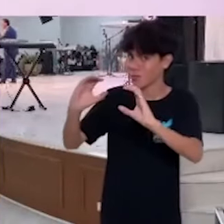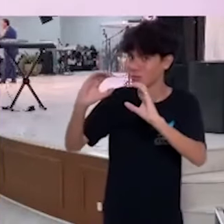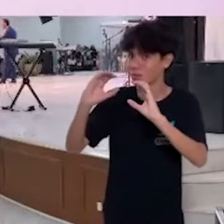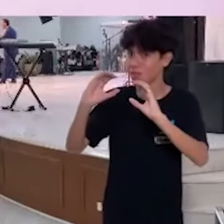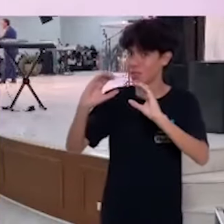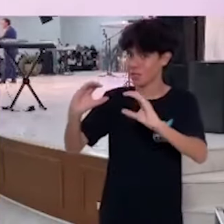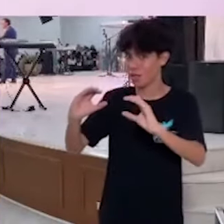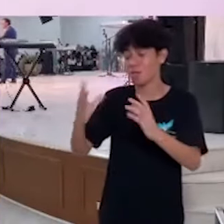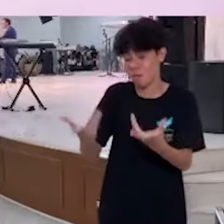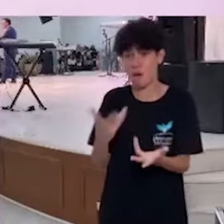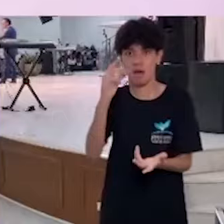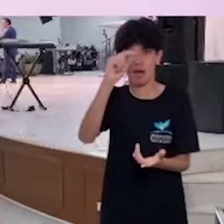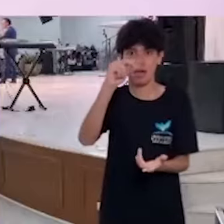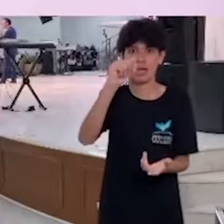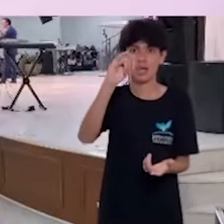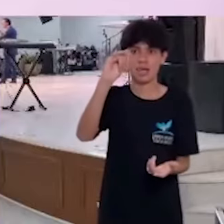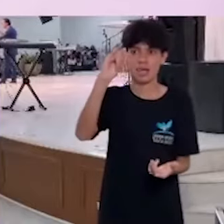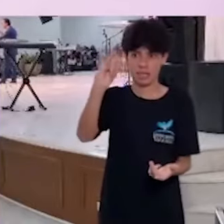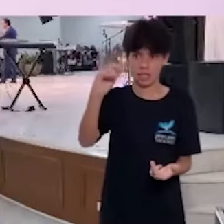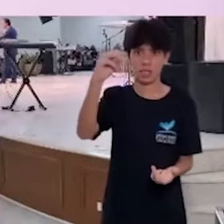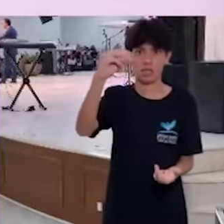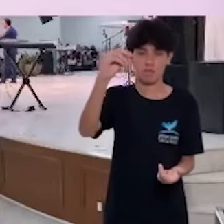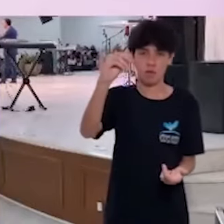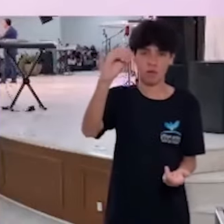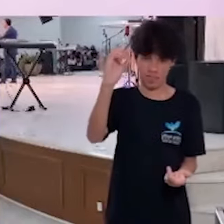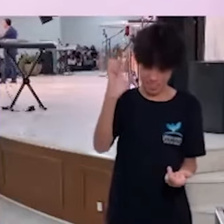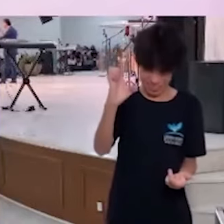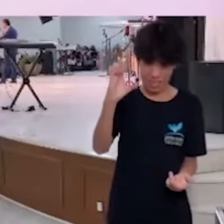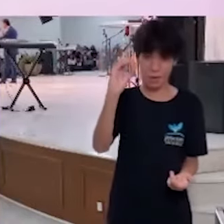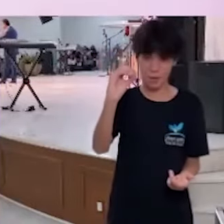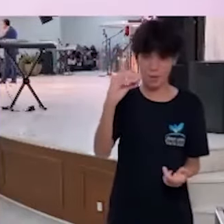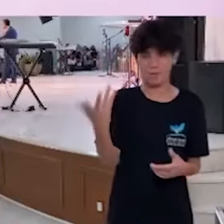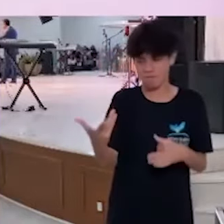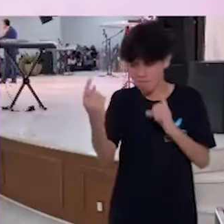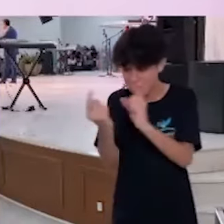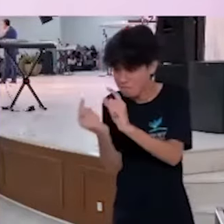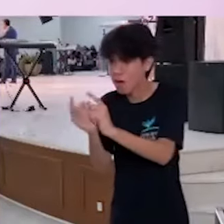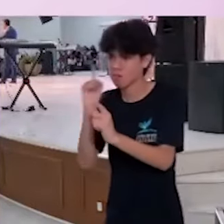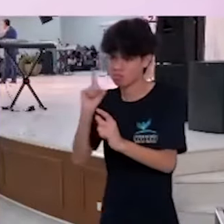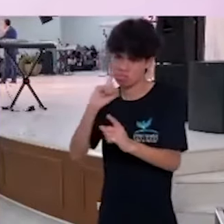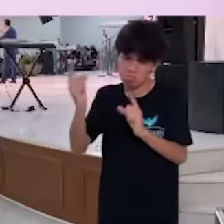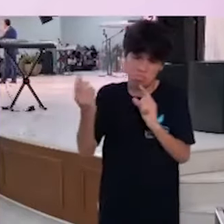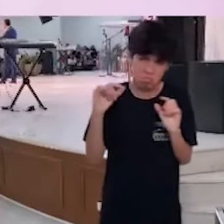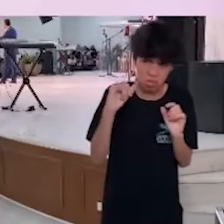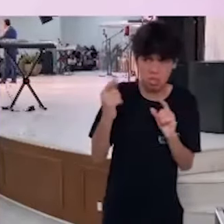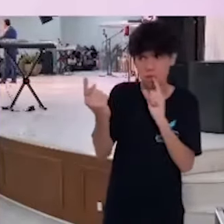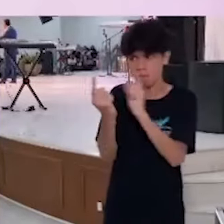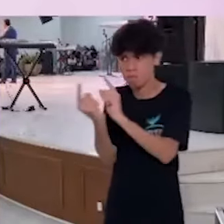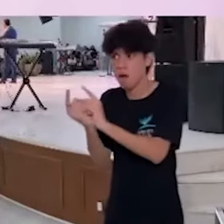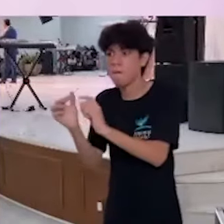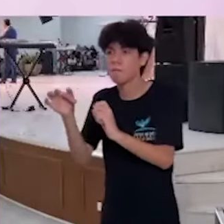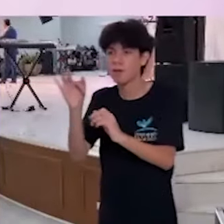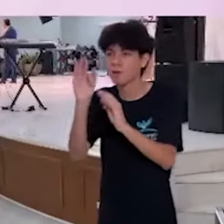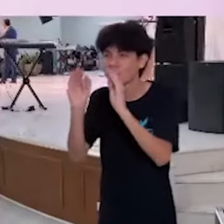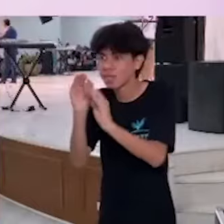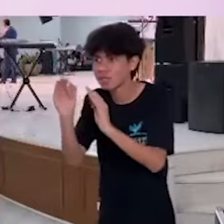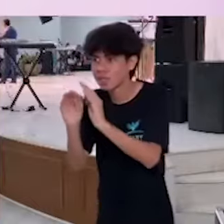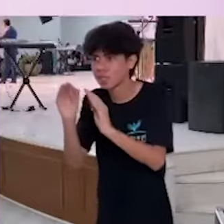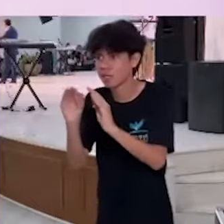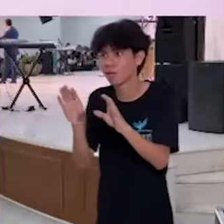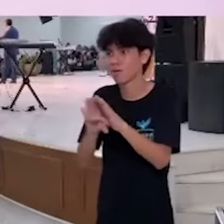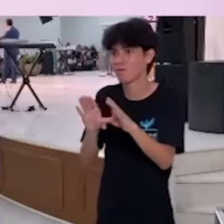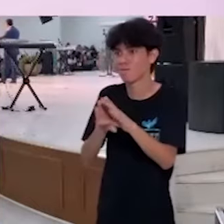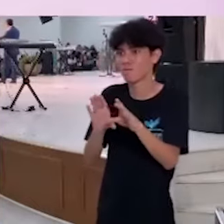con mujeres. Porque es algo inevitable. Le dice a las ancianas, no las vas a tratar como tu sugar